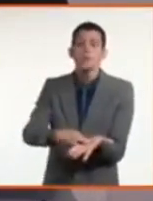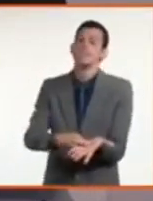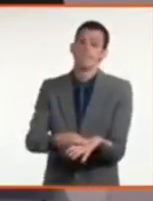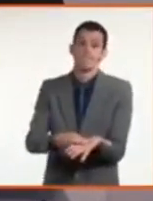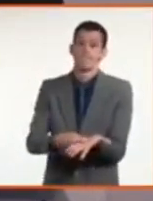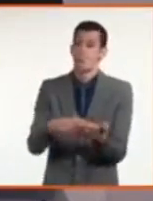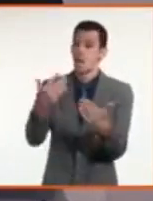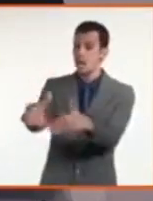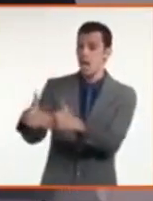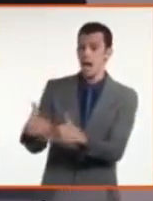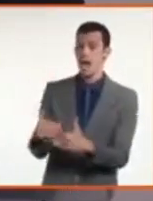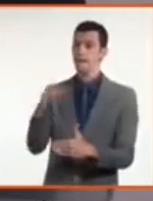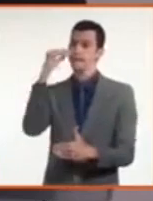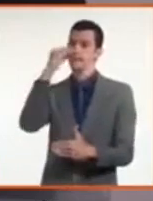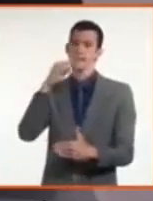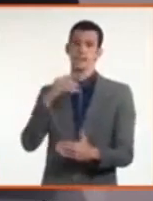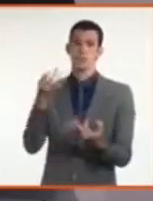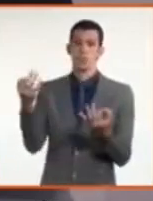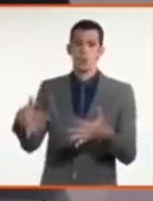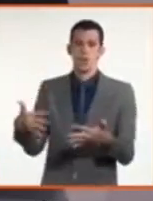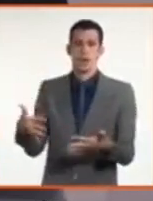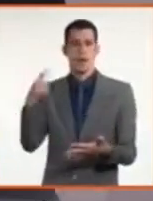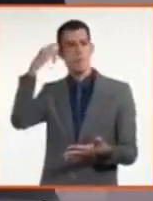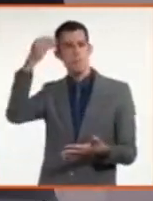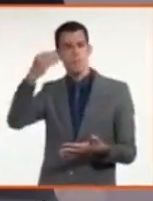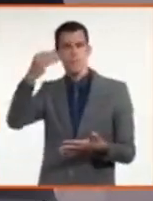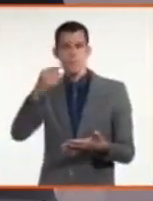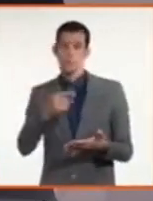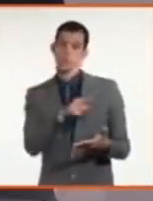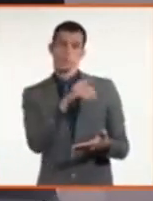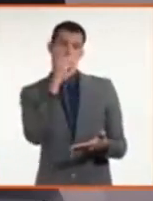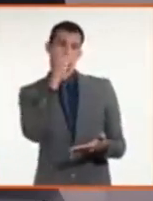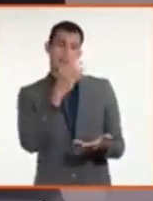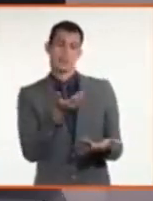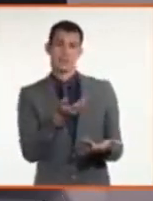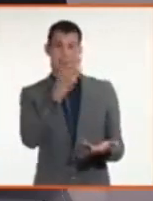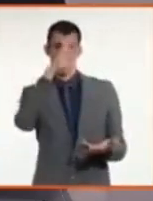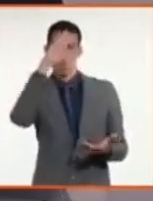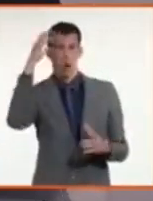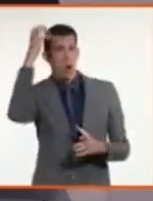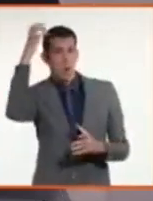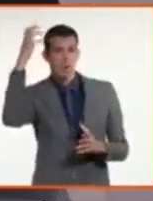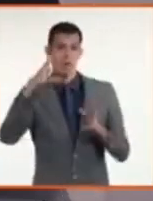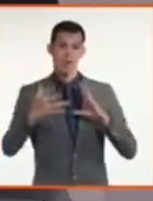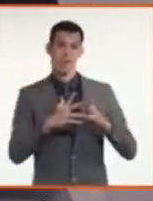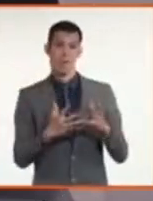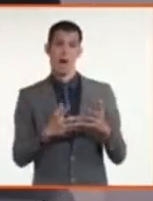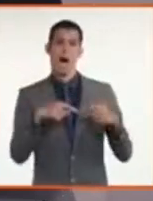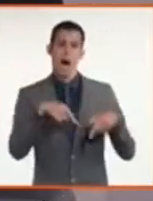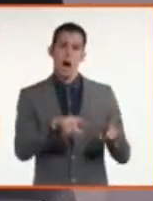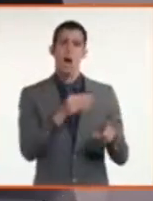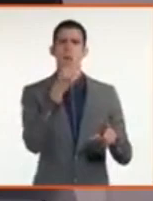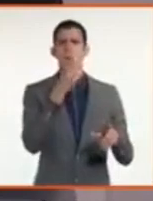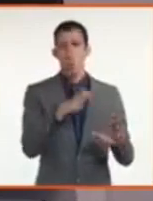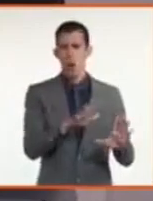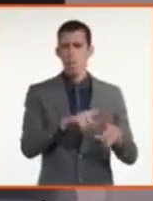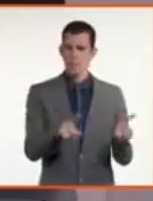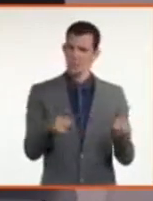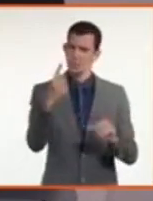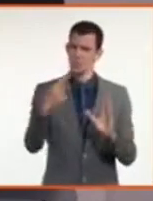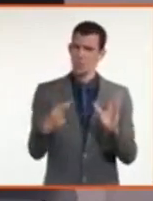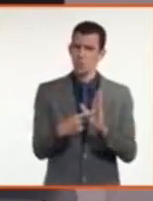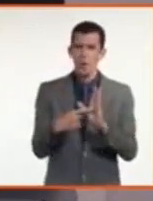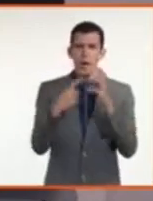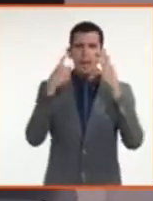cambio que ya es una tarea bien dura tenemos que lograr de la capacidad de compra peso cubano pero ese concepto que hay